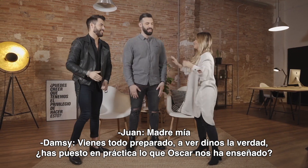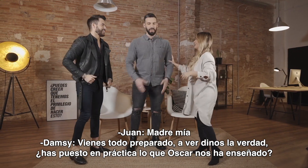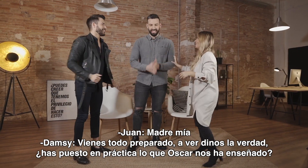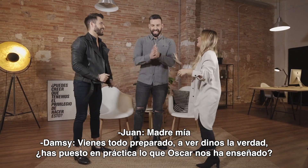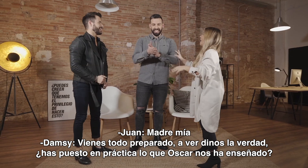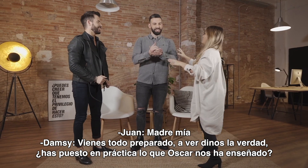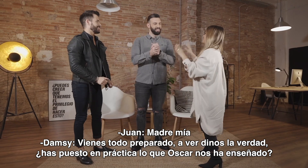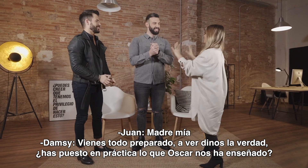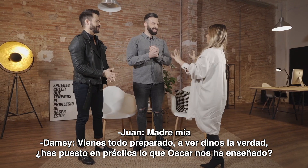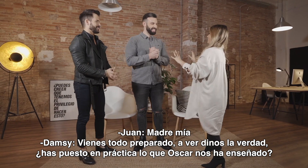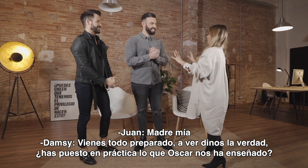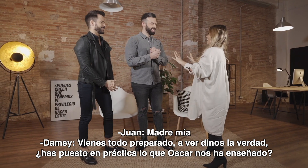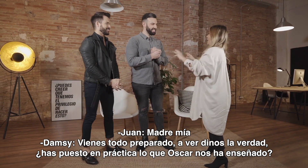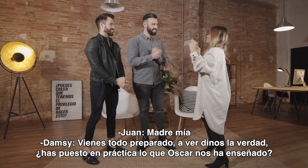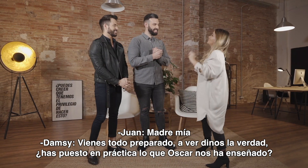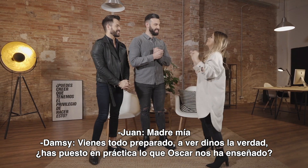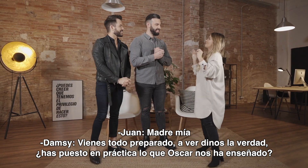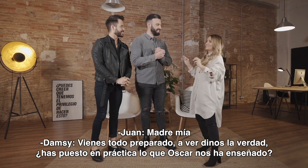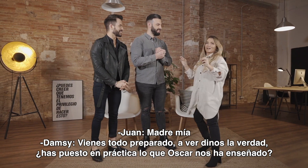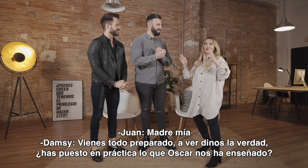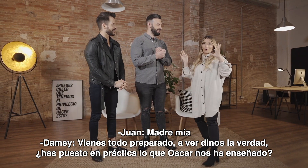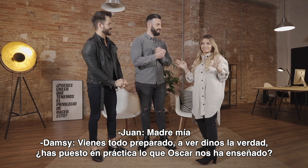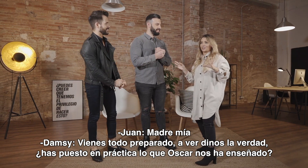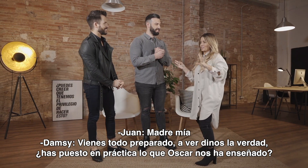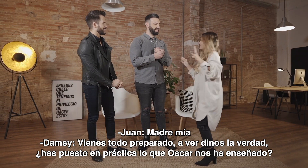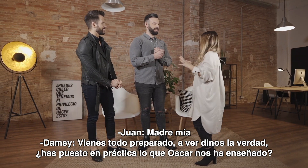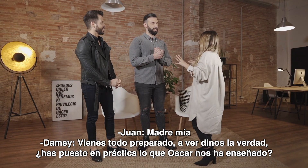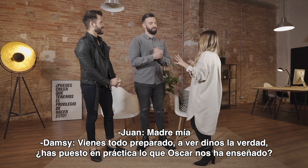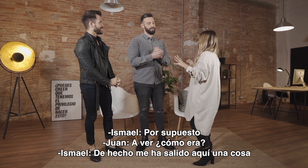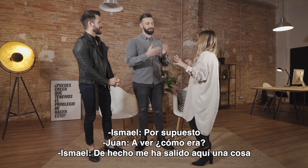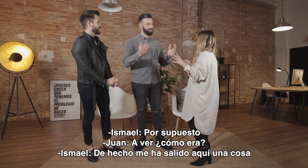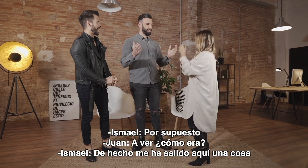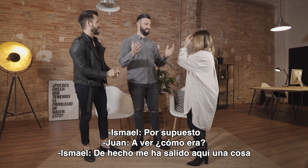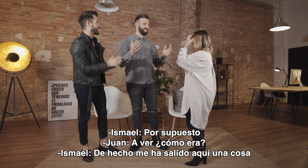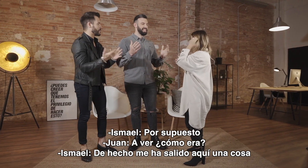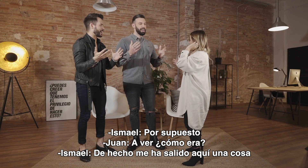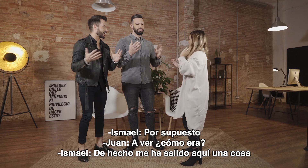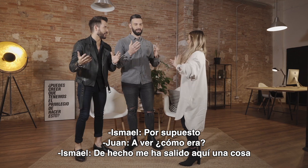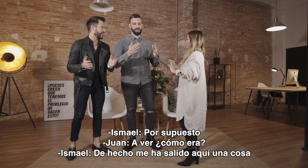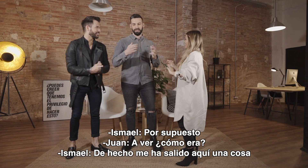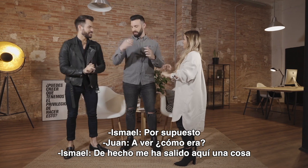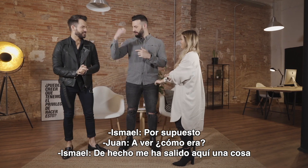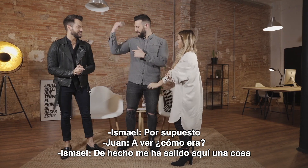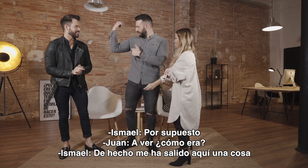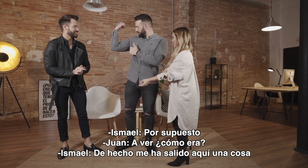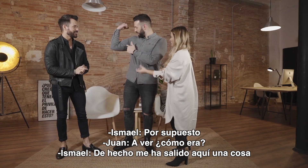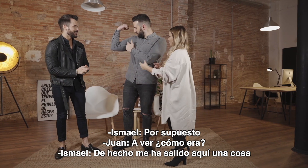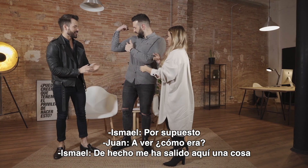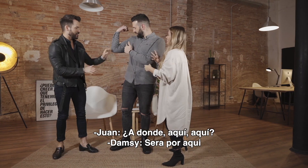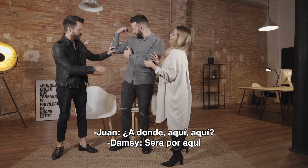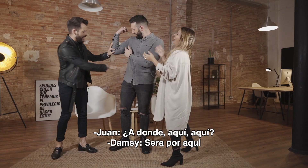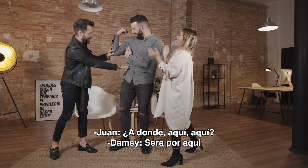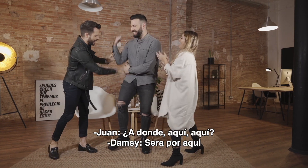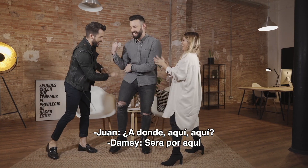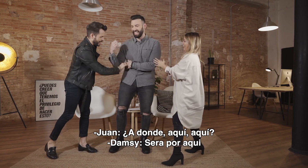Vienes todo preparado. Listo. A ver, dinos la verdad. ¿Has puesto en práctica lo que Óscar nos ha enseñado? Por supuesto. A ver, ¿cómo era? De hecho, me ha salido aquí una